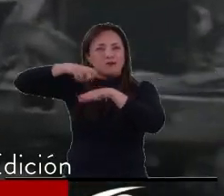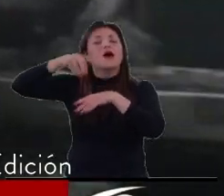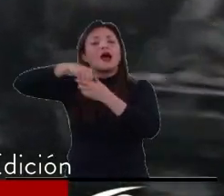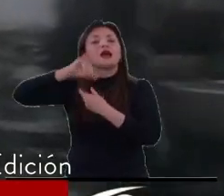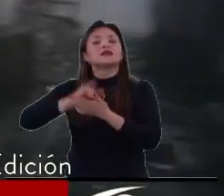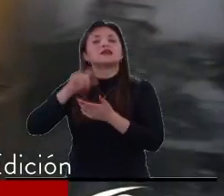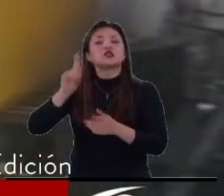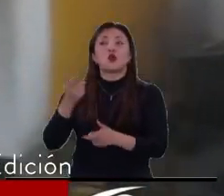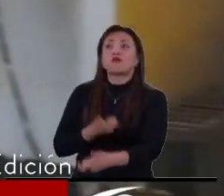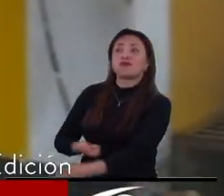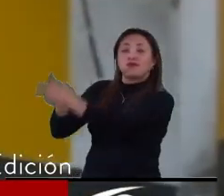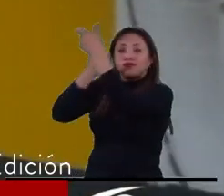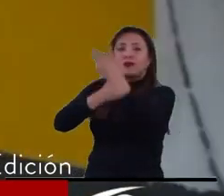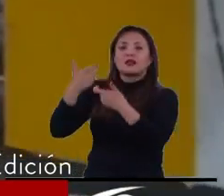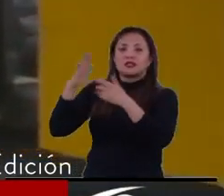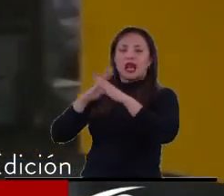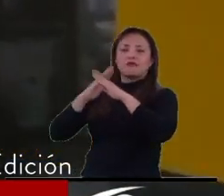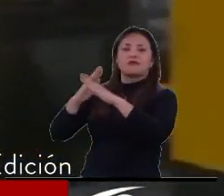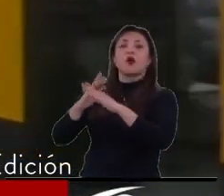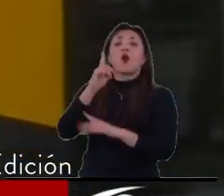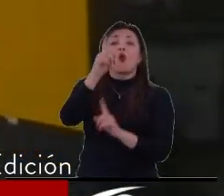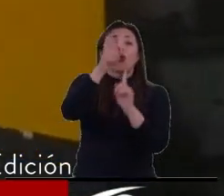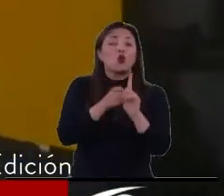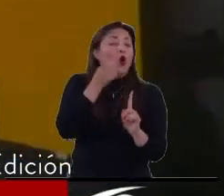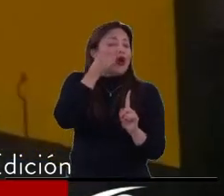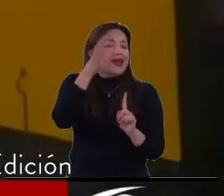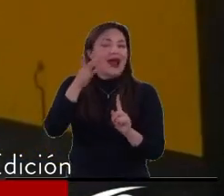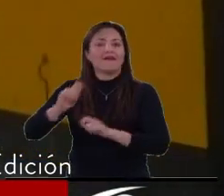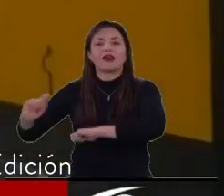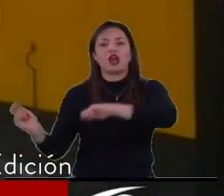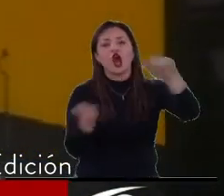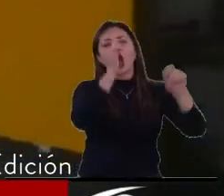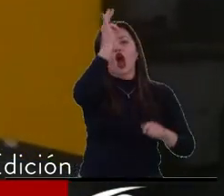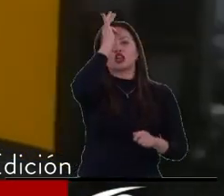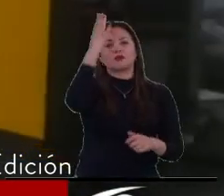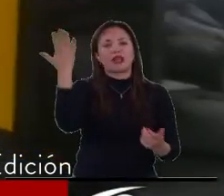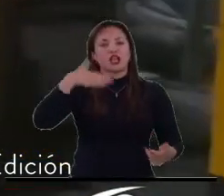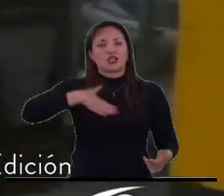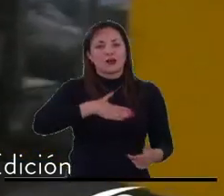incendio. Uno de los heridos, que reviste gravedad, fue trasladado al Hospital Simón Bolívar en Bogotá.